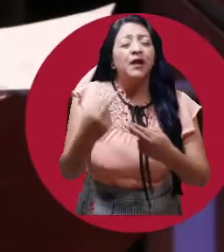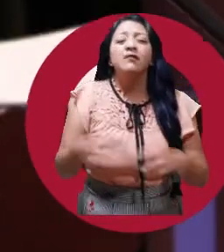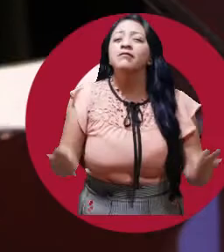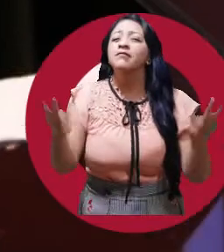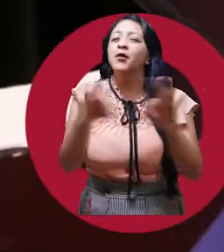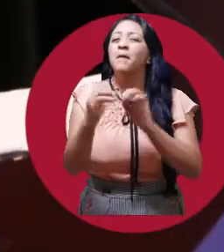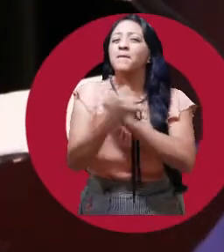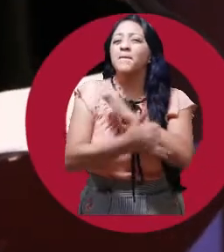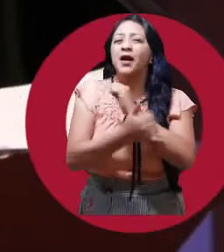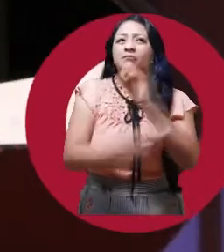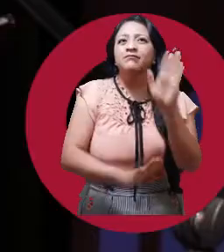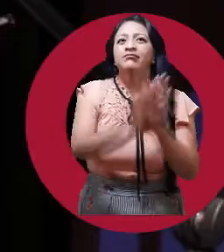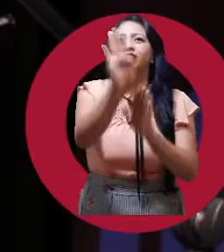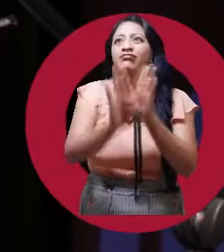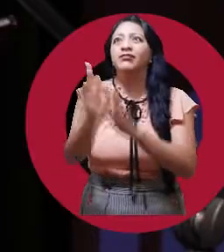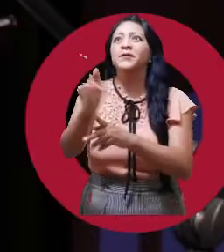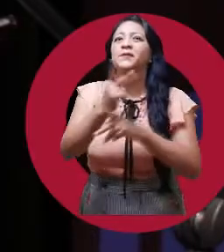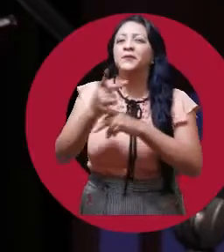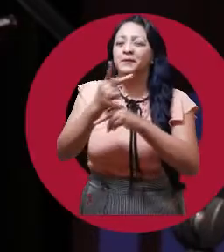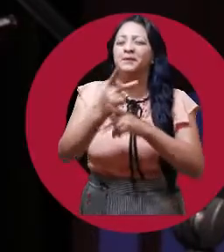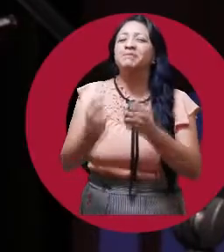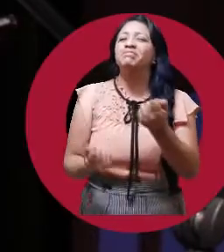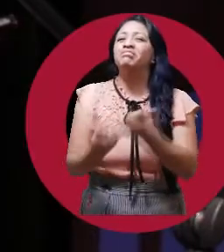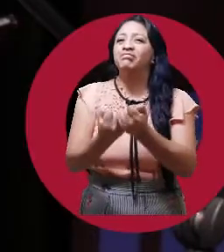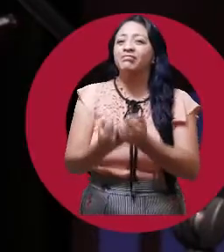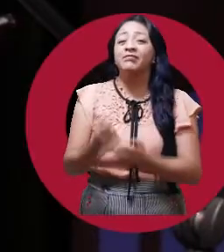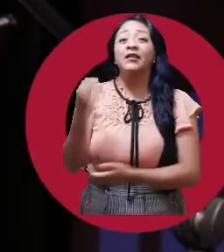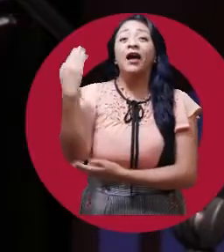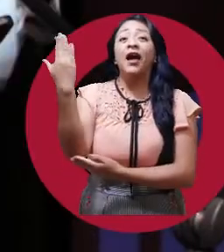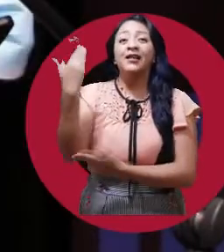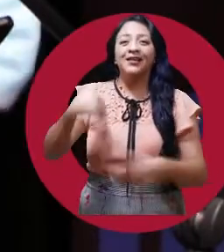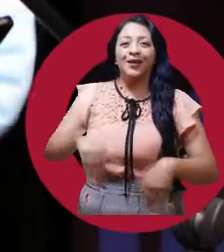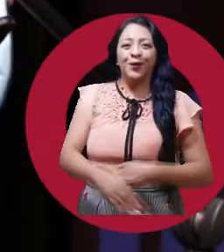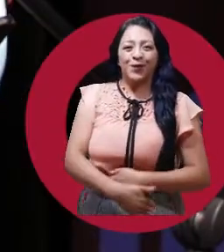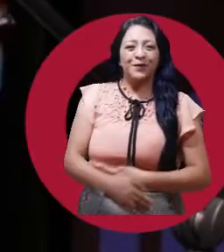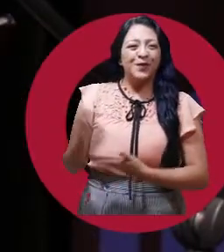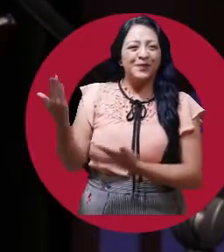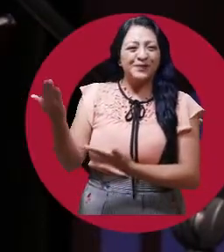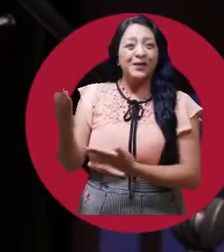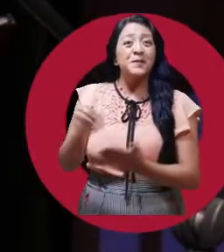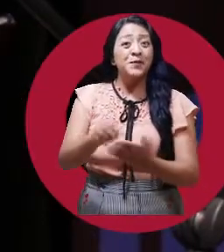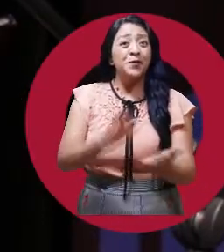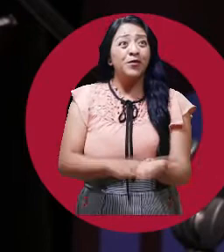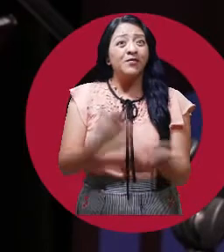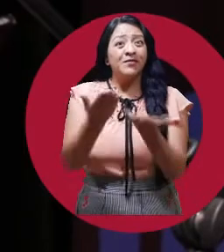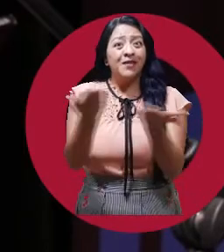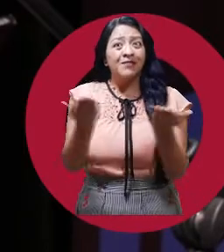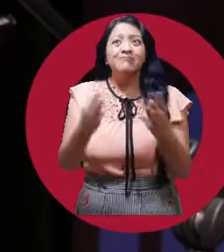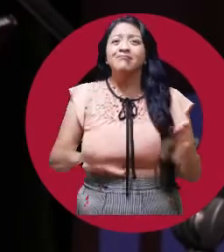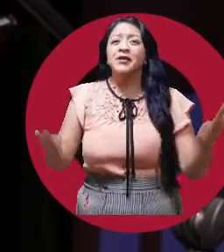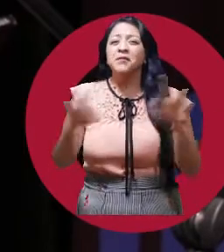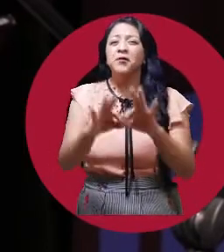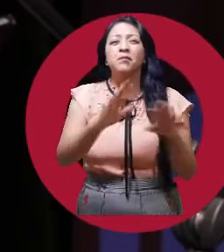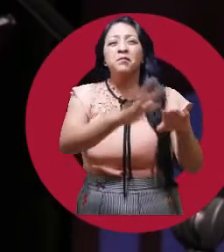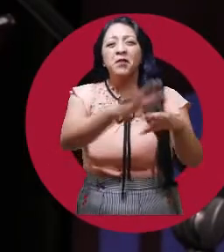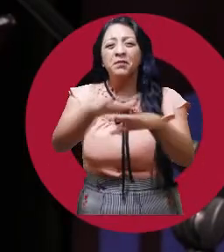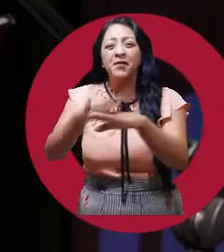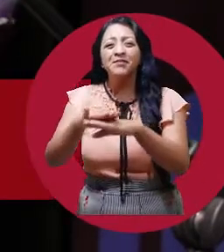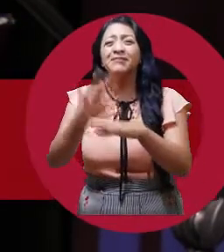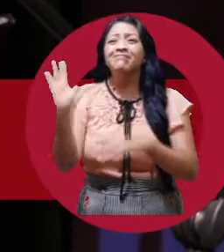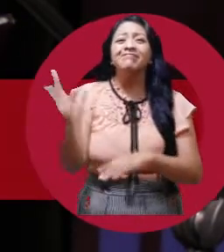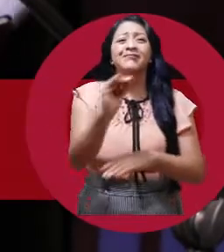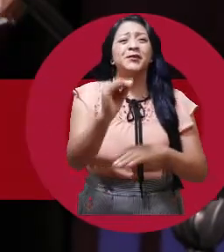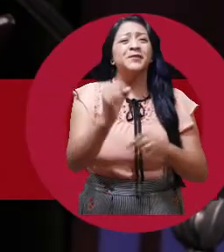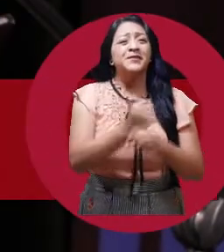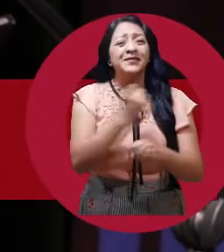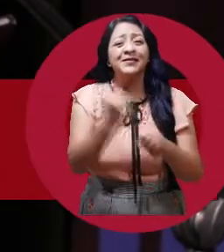país productivo. Mario Conejo Maldonado, alcalde de Otavalo. Y un proyecto como este que nos convoca a todos a trabajar para